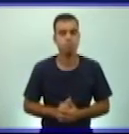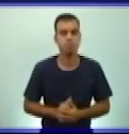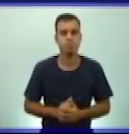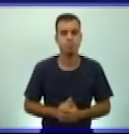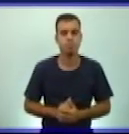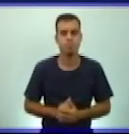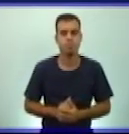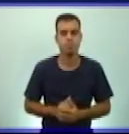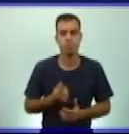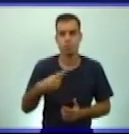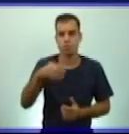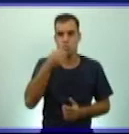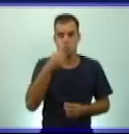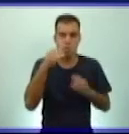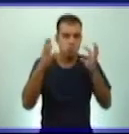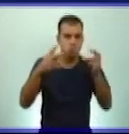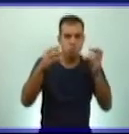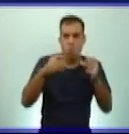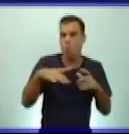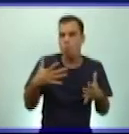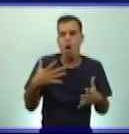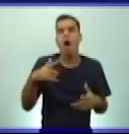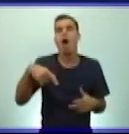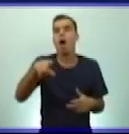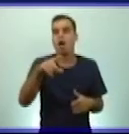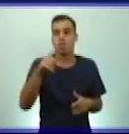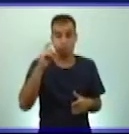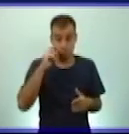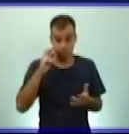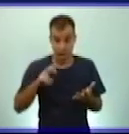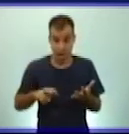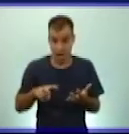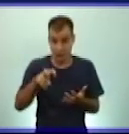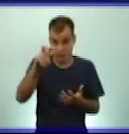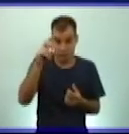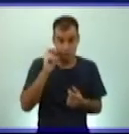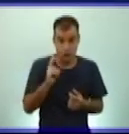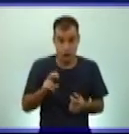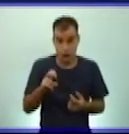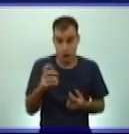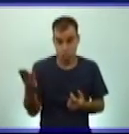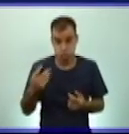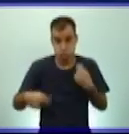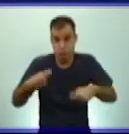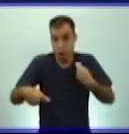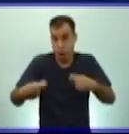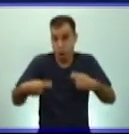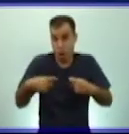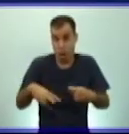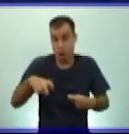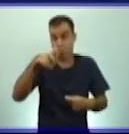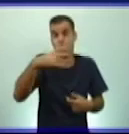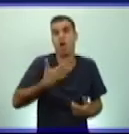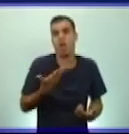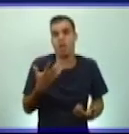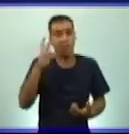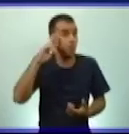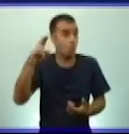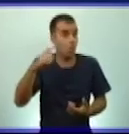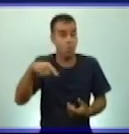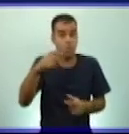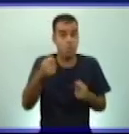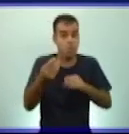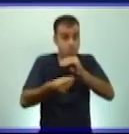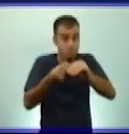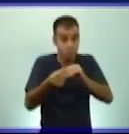cuando ustedes suben la escalera en 1 minuto o cuando la suben en 4 minutos. Recuerden que tienen que convertir